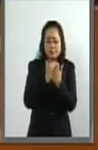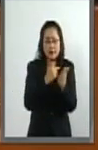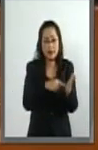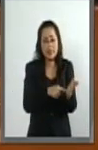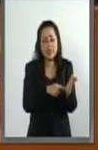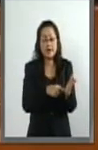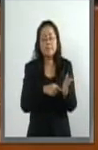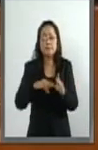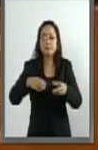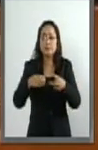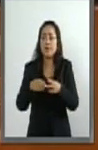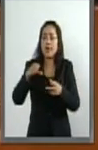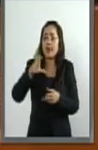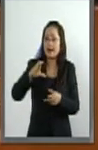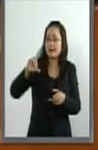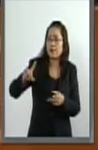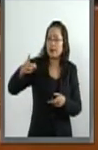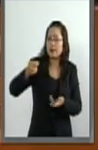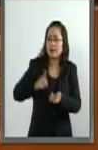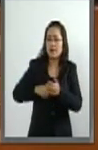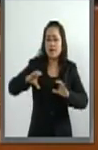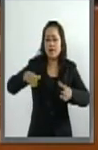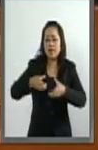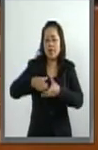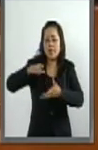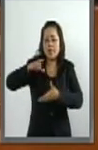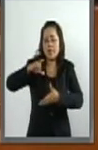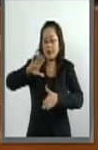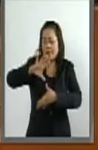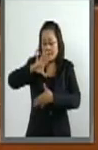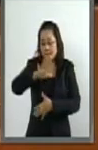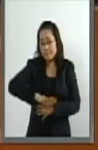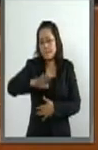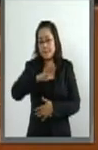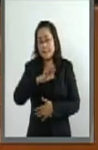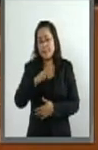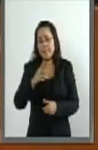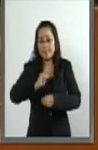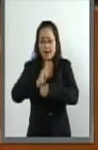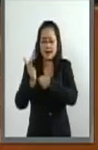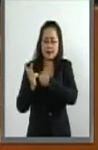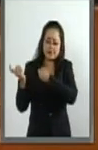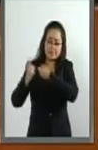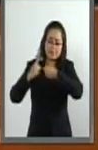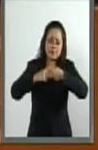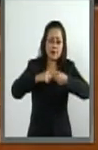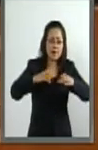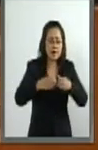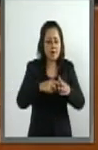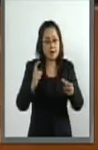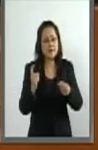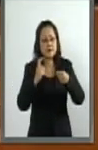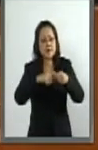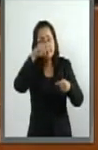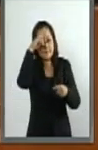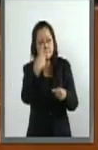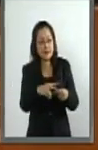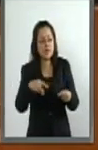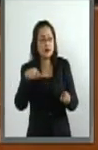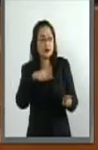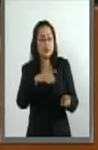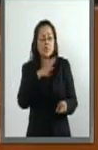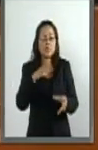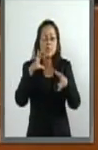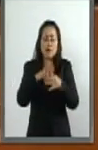Carta Democrática Interamericana, los estados parte, incluyéndose a México, tienen la obligación